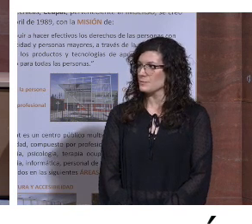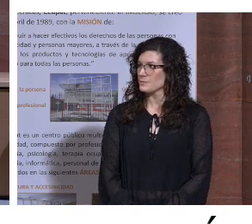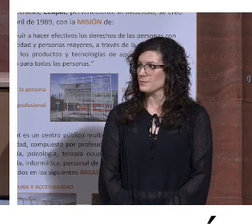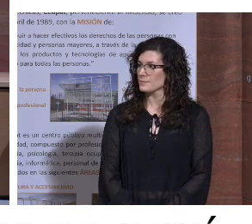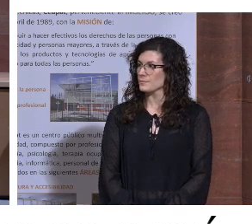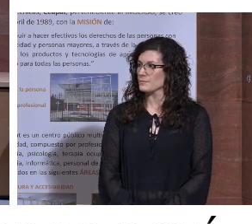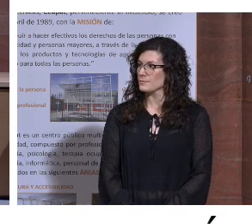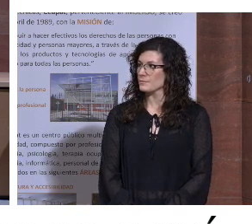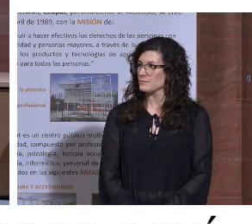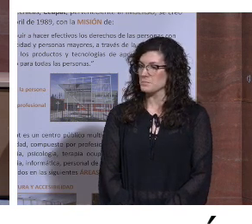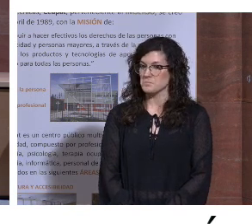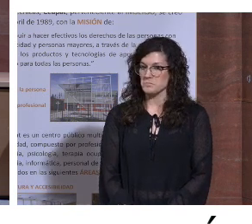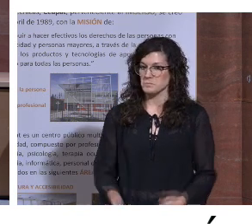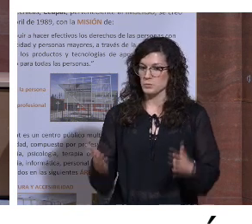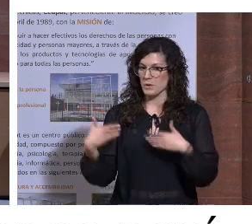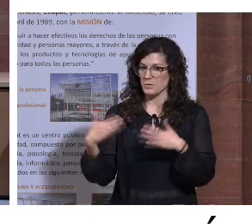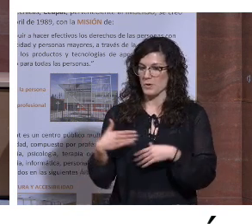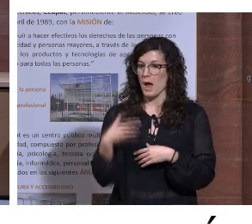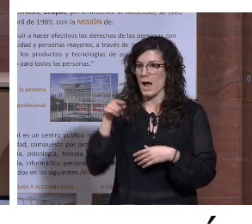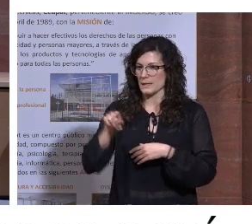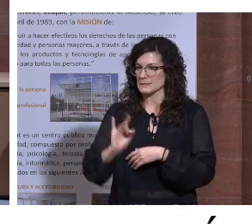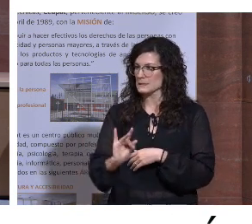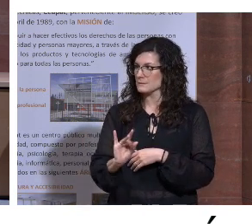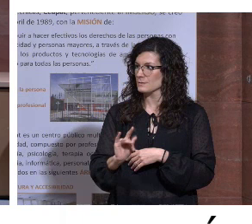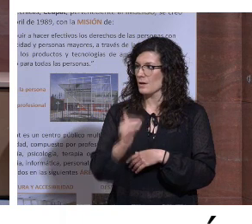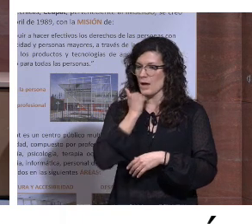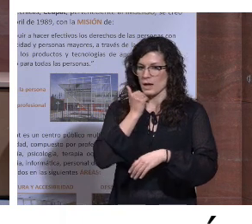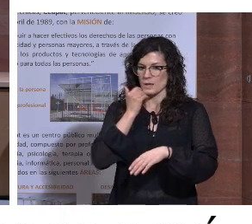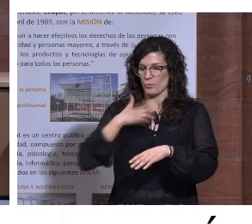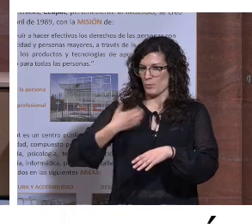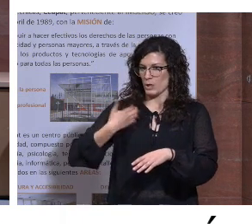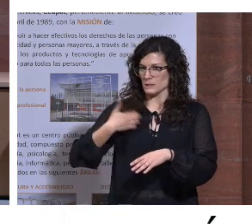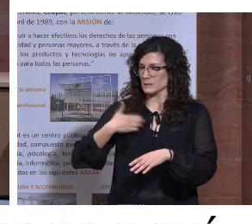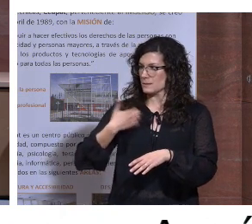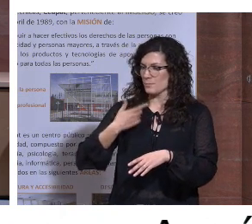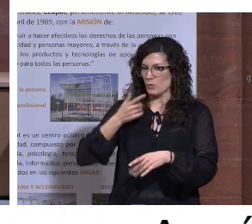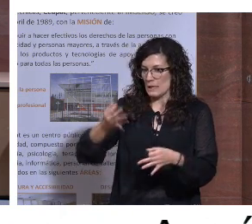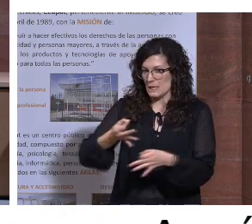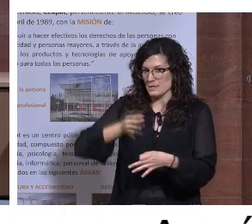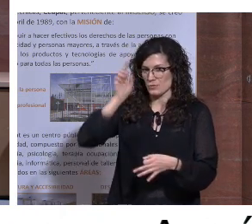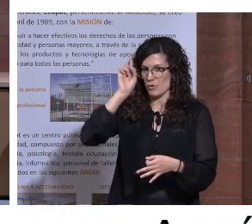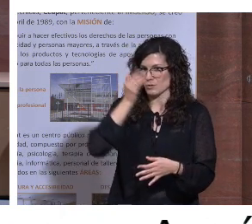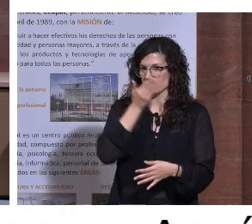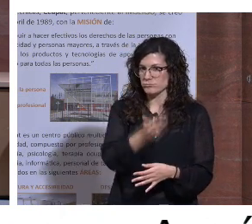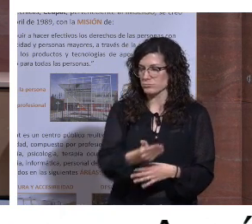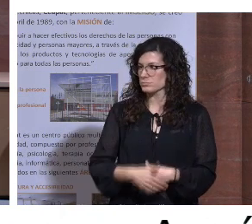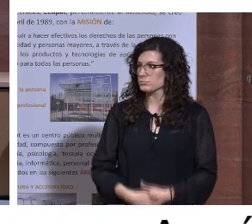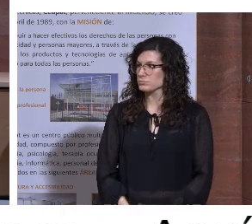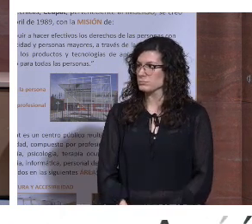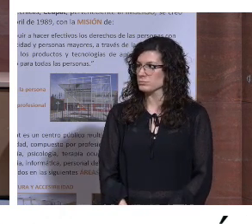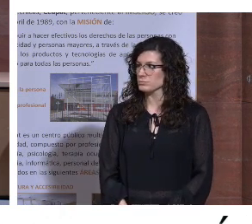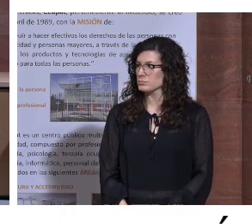Aquí tampoco. Aquí. Hay algo que me molesta, pero no sé qué es. A ver. Ahí.